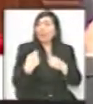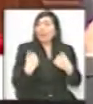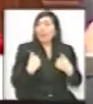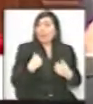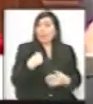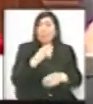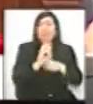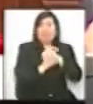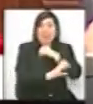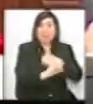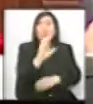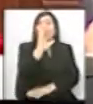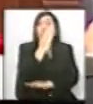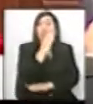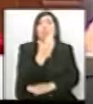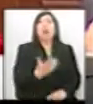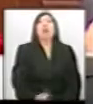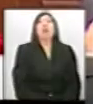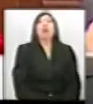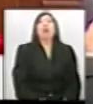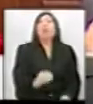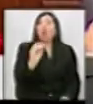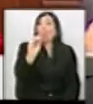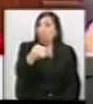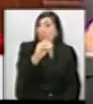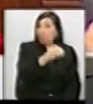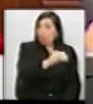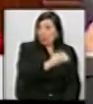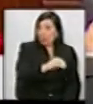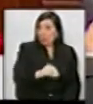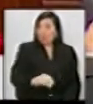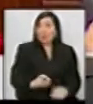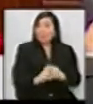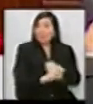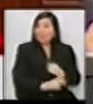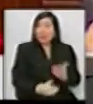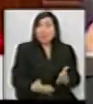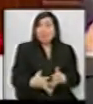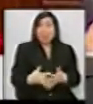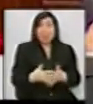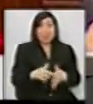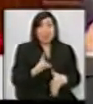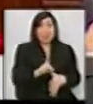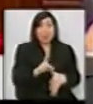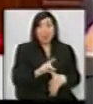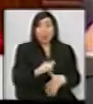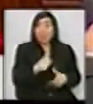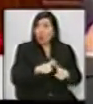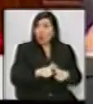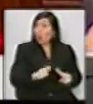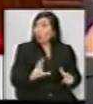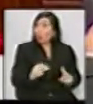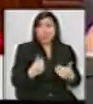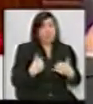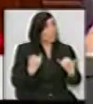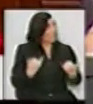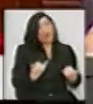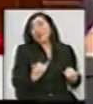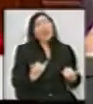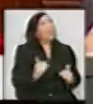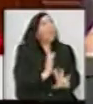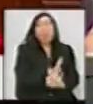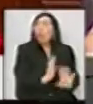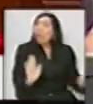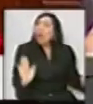tiene bogotá que tiene medellín que tienen un conjunto de ciudades y de países en américa latina y en otros lugares no la tenemos en el perú